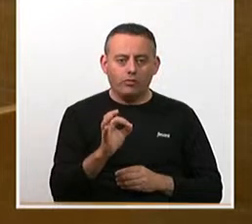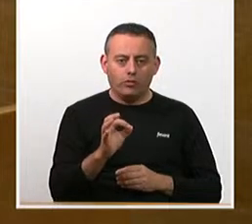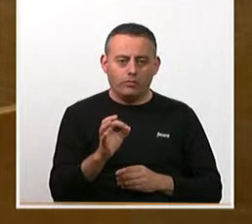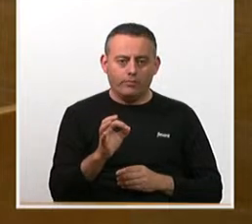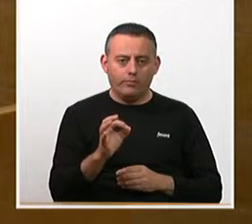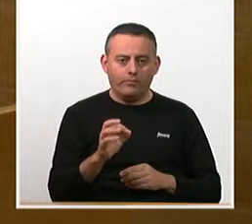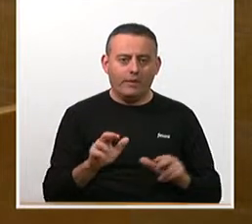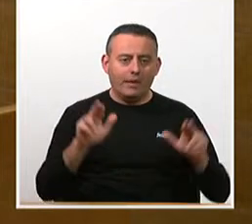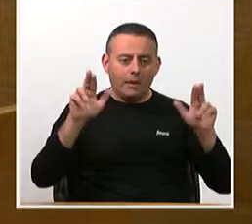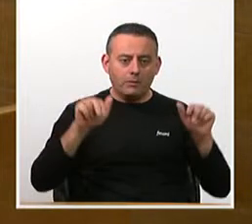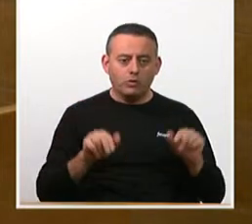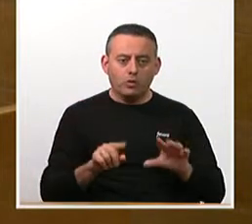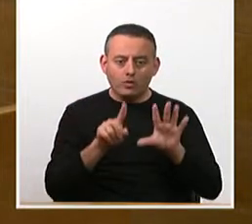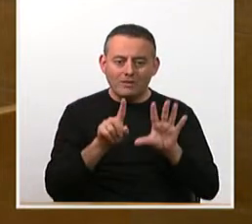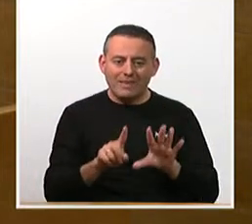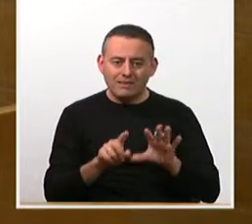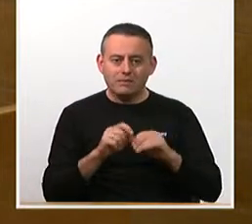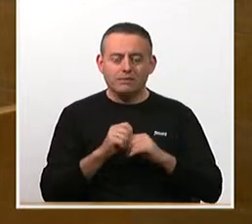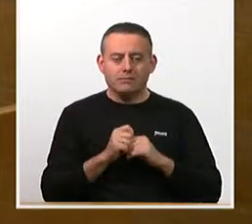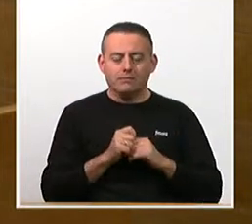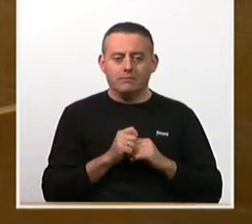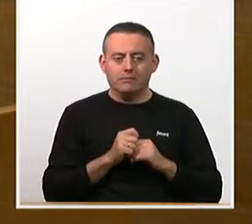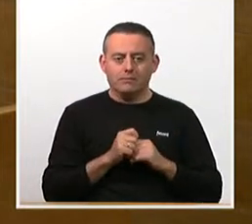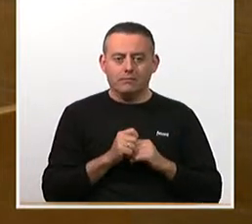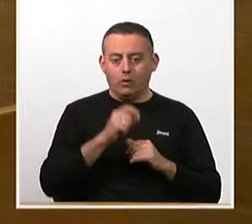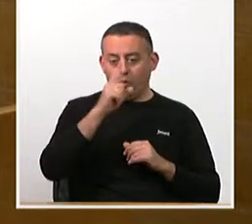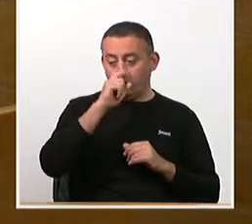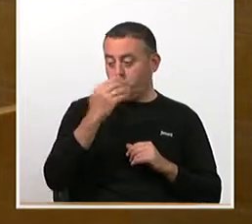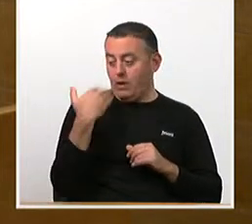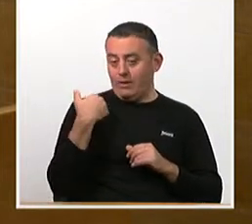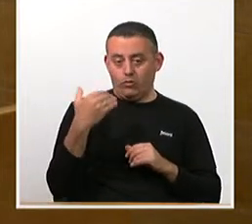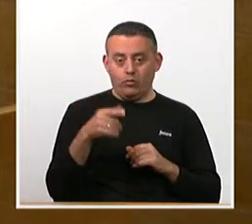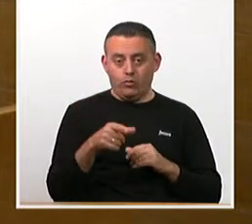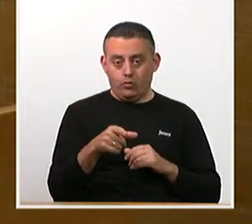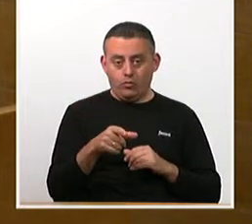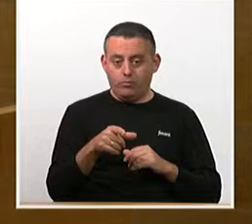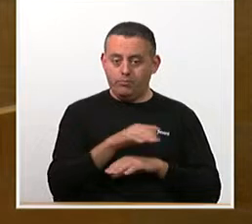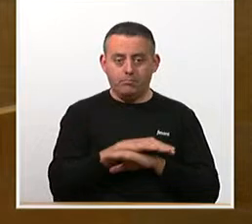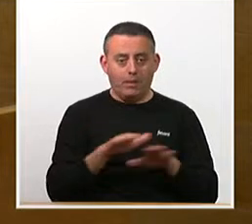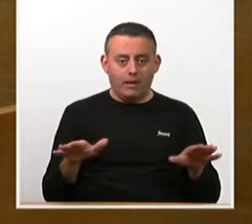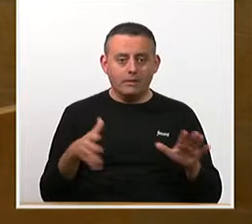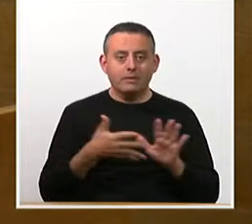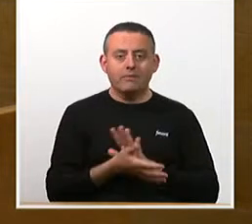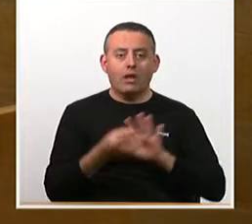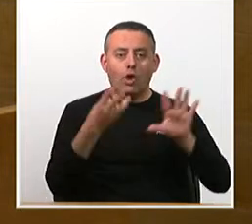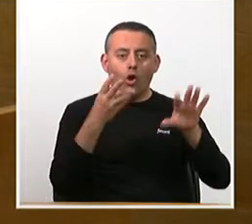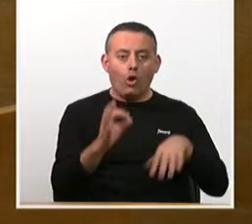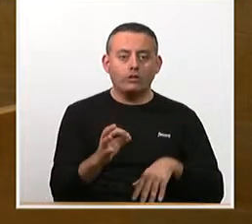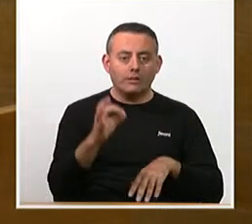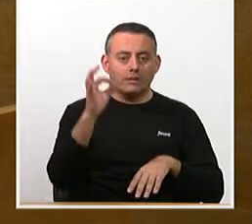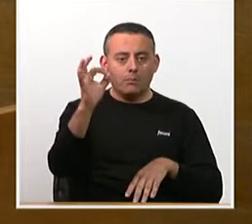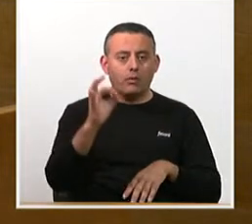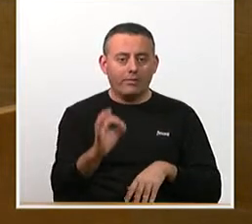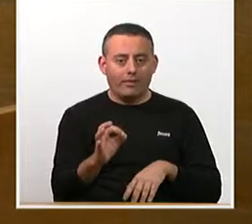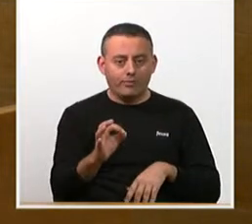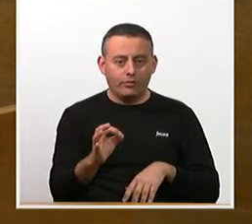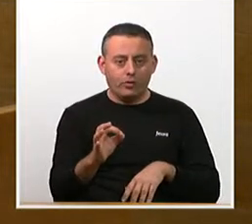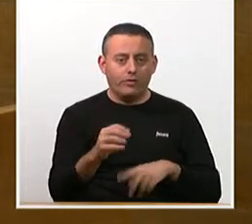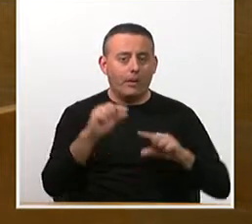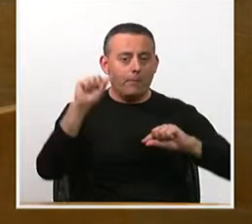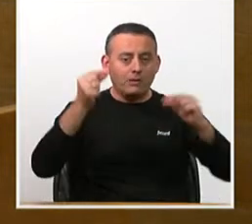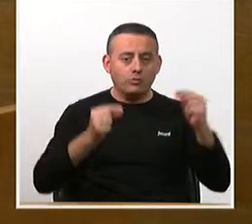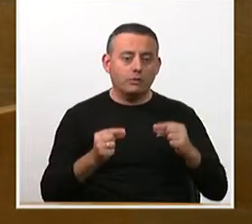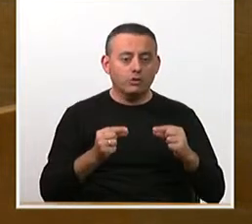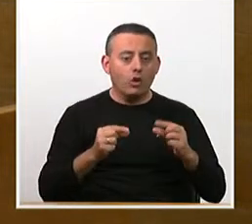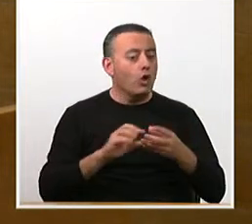6 durante el último año de mandato lo que significa que el el 80% de ese patrimonio de ese de ese presupuesto no